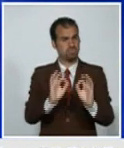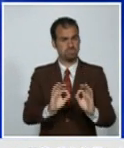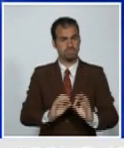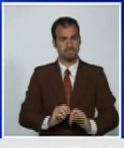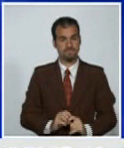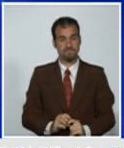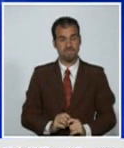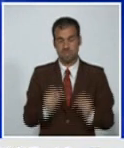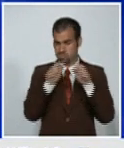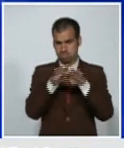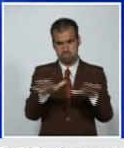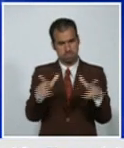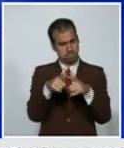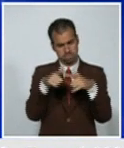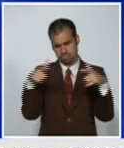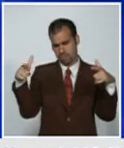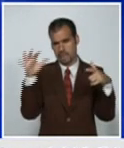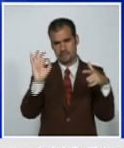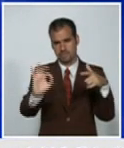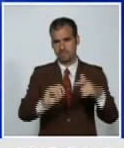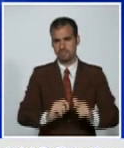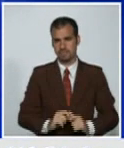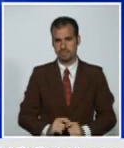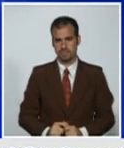alta, con sus particularidades,